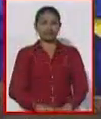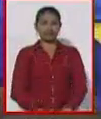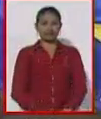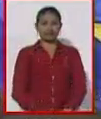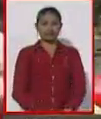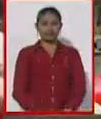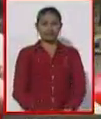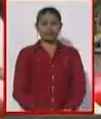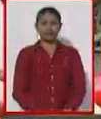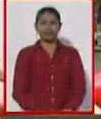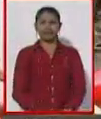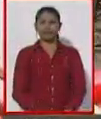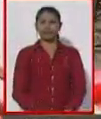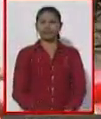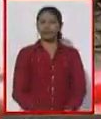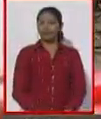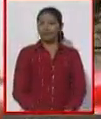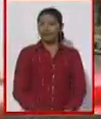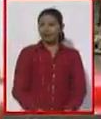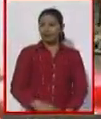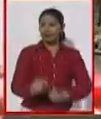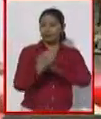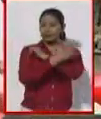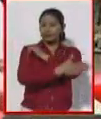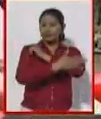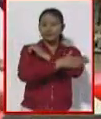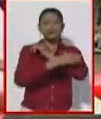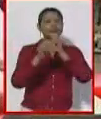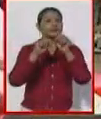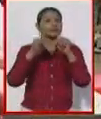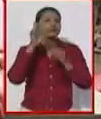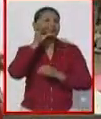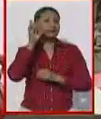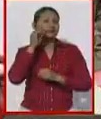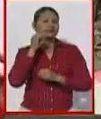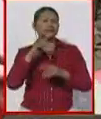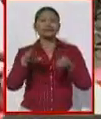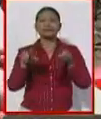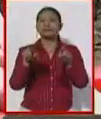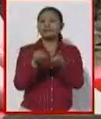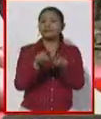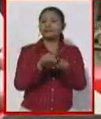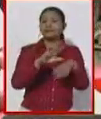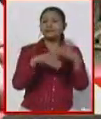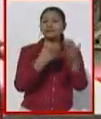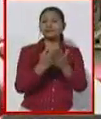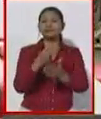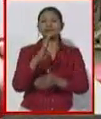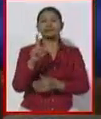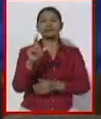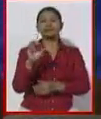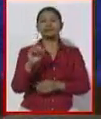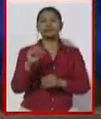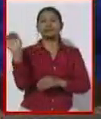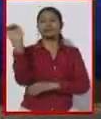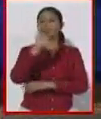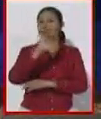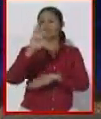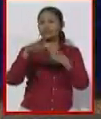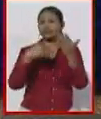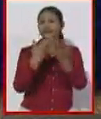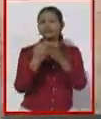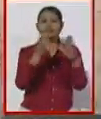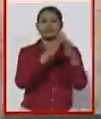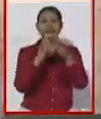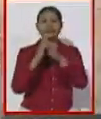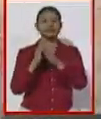marítima. Y es un avance de nuestros hermanos campesinos, de las comunidades indígenas, originarias, nuestras Bartolinas, como Bloque Oriente, de todo el campo